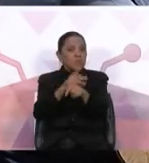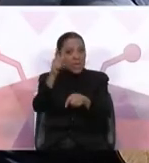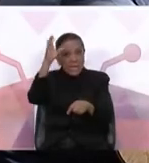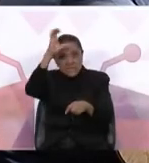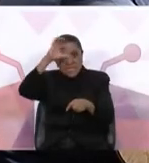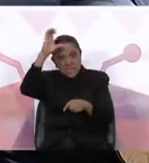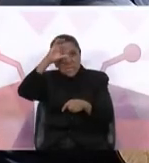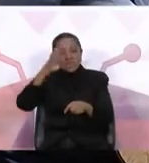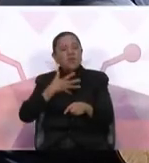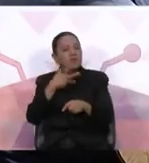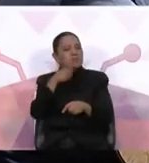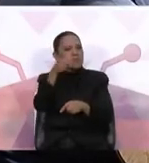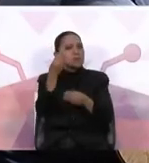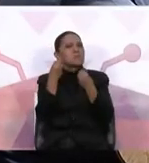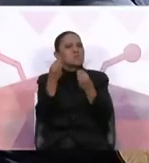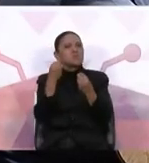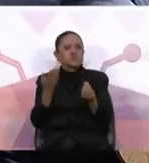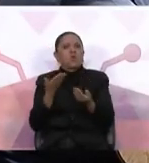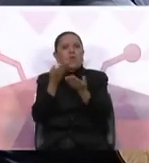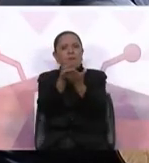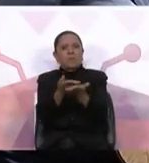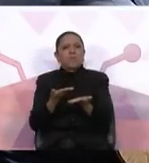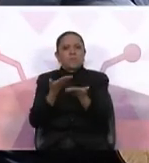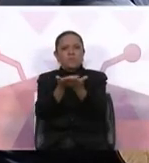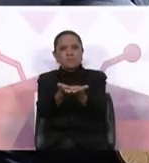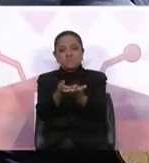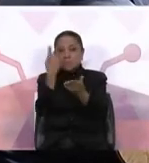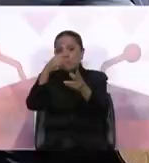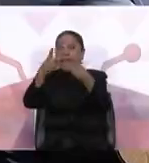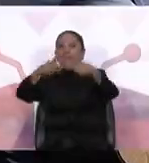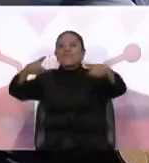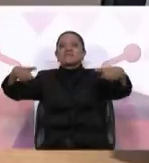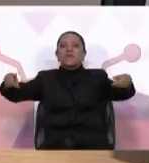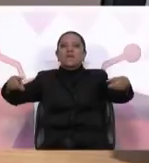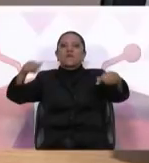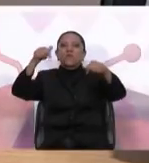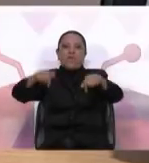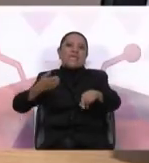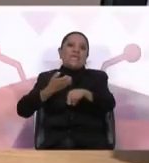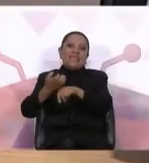que aportar para el desarrollo de nuestro estado